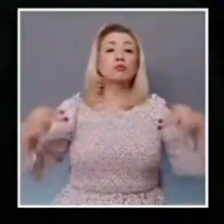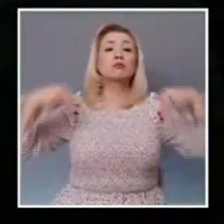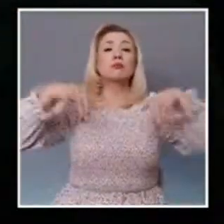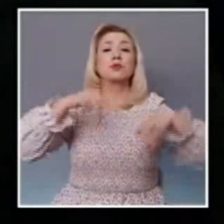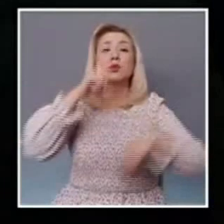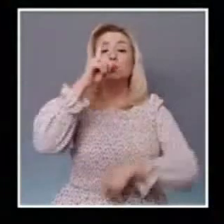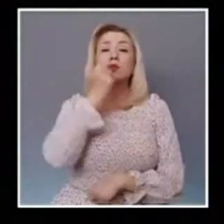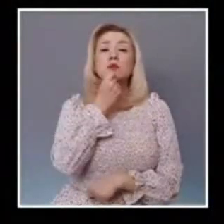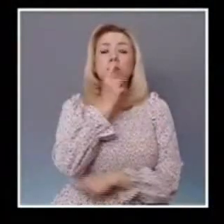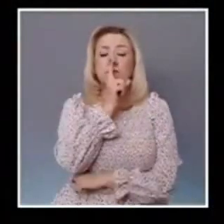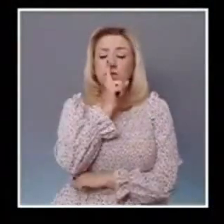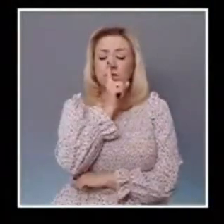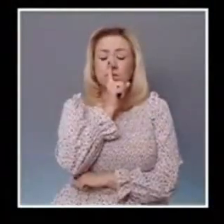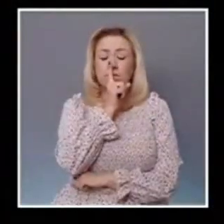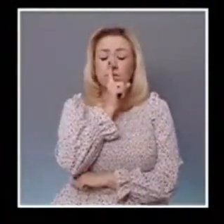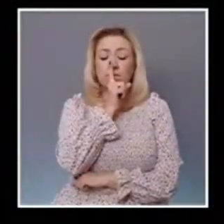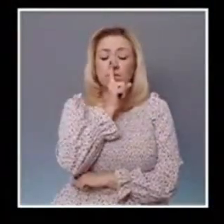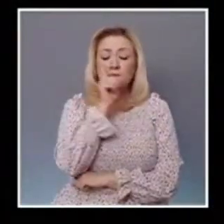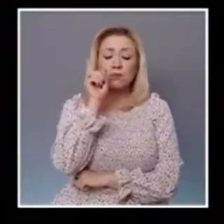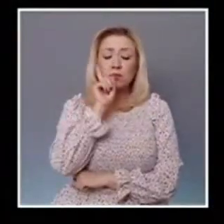feminicidio.